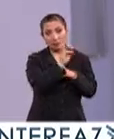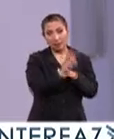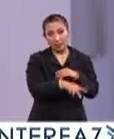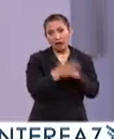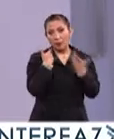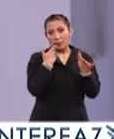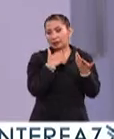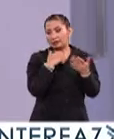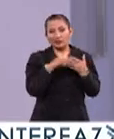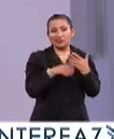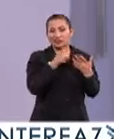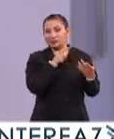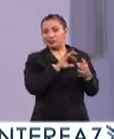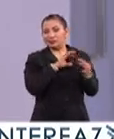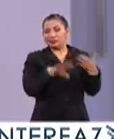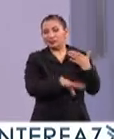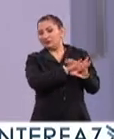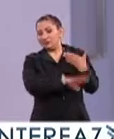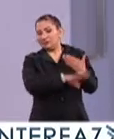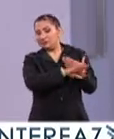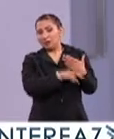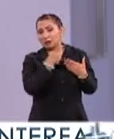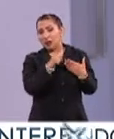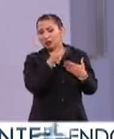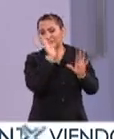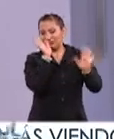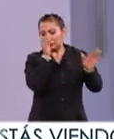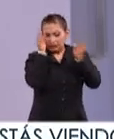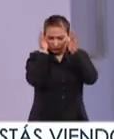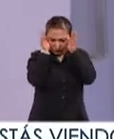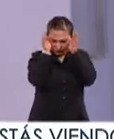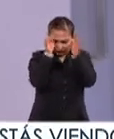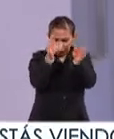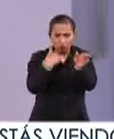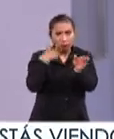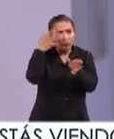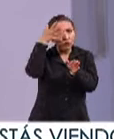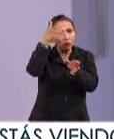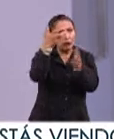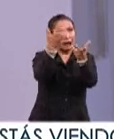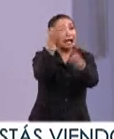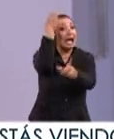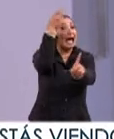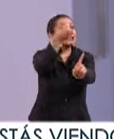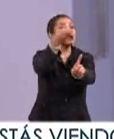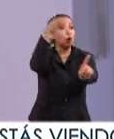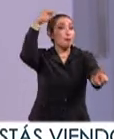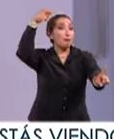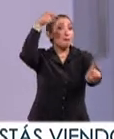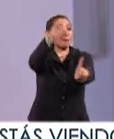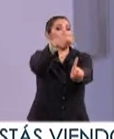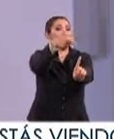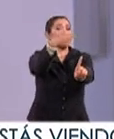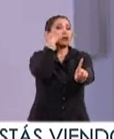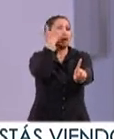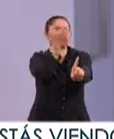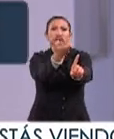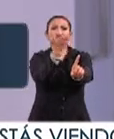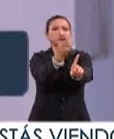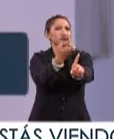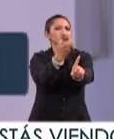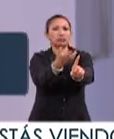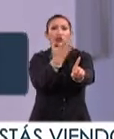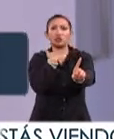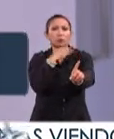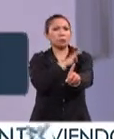poder zafarte, ¿no? Pero si tú te mentalizas y sabes qué es lo que quieres hacer, tus metas, entonces yo